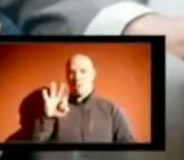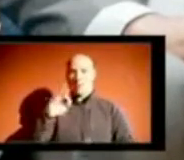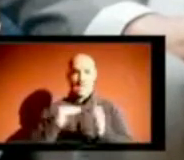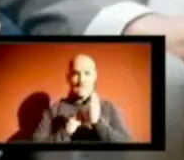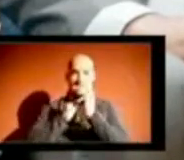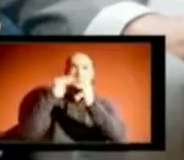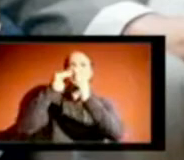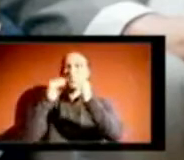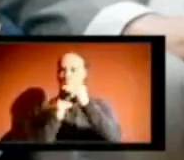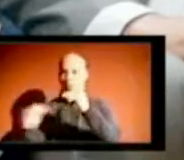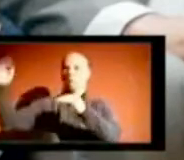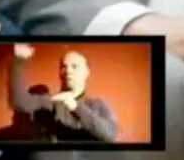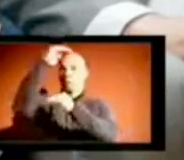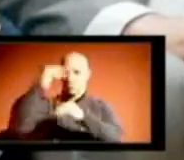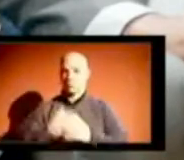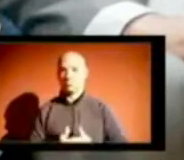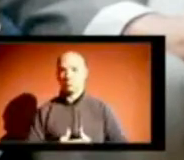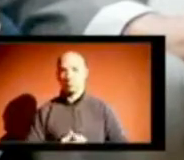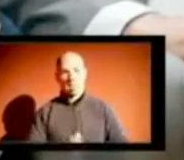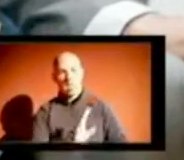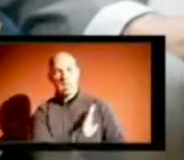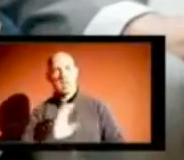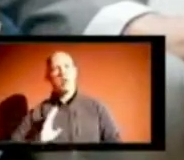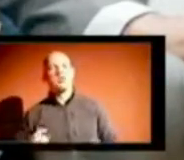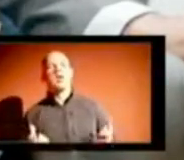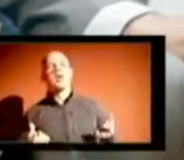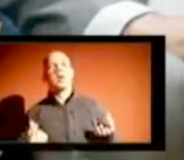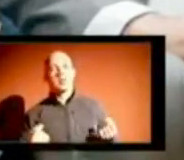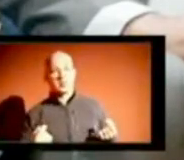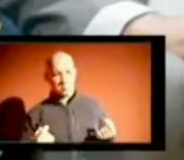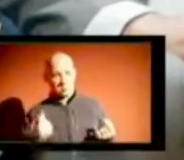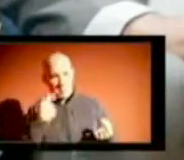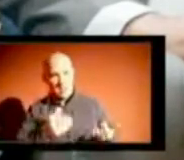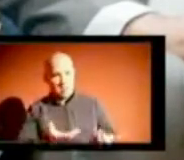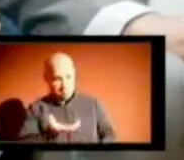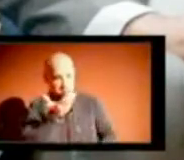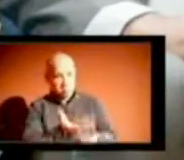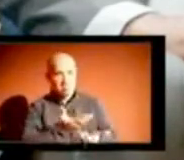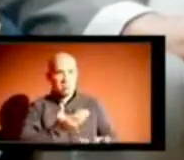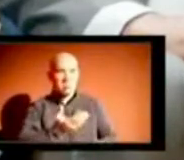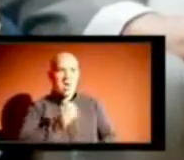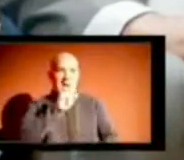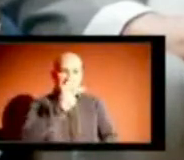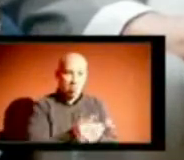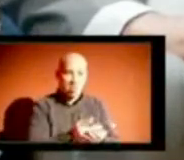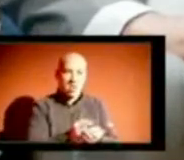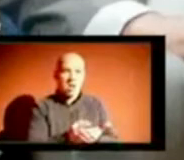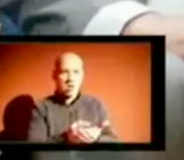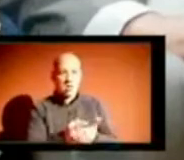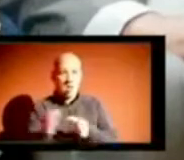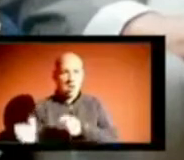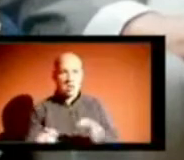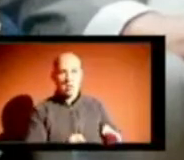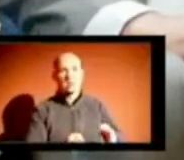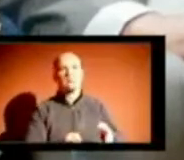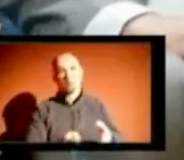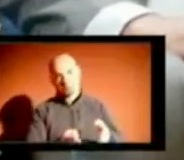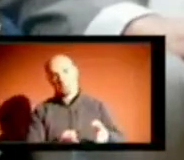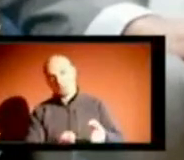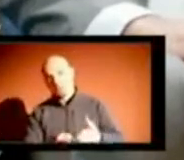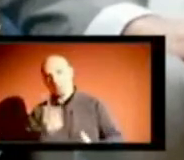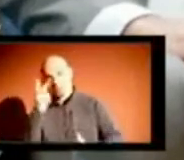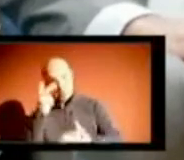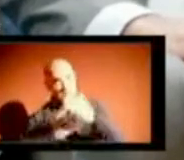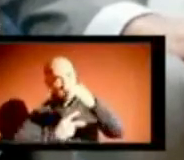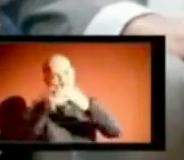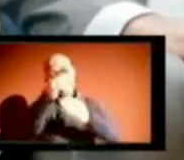original. ¿Qué hizo la Junta para propósitos de certificar este plan? Aumentó la proyección casi por la totalidad